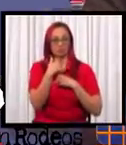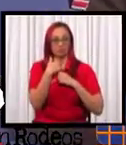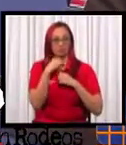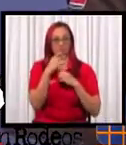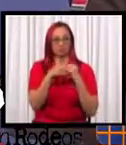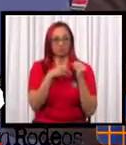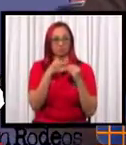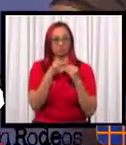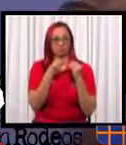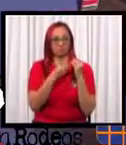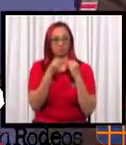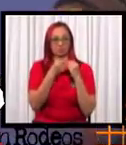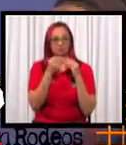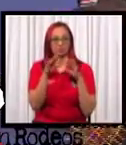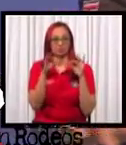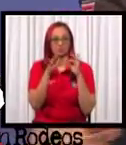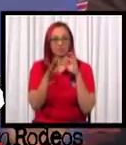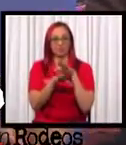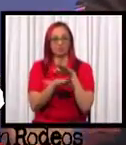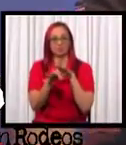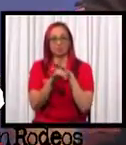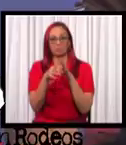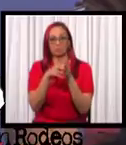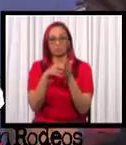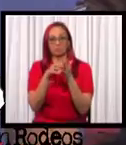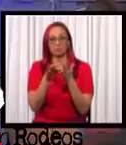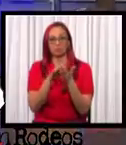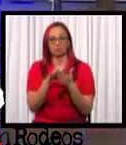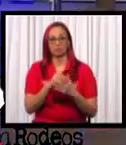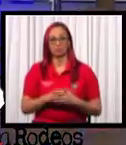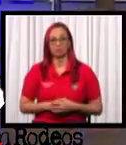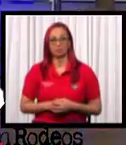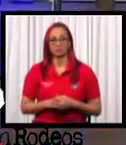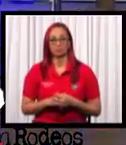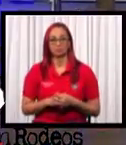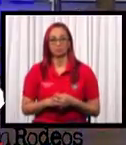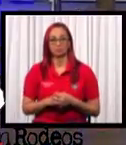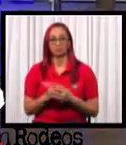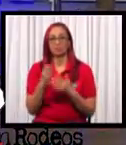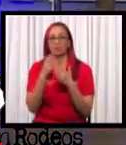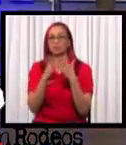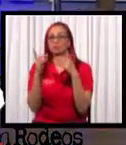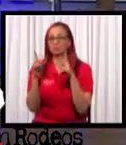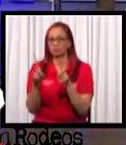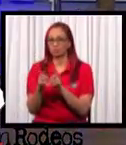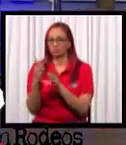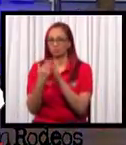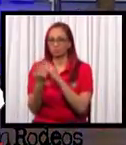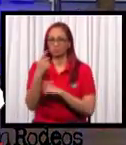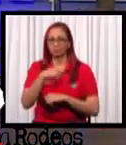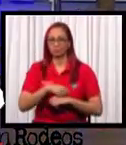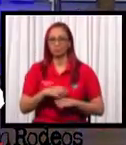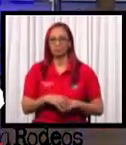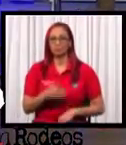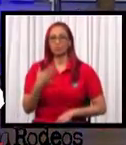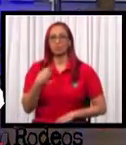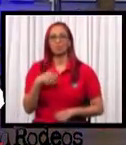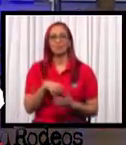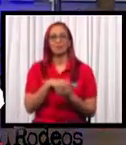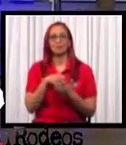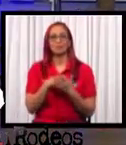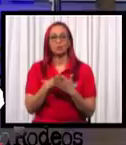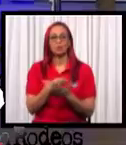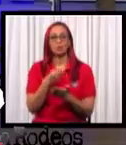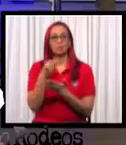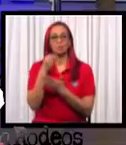alimentos esenciales y básicos como el arroz y los frijoles. De hecho, algo sucedió hace un tiempito atrás con un arroz que compró,